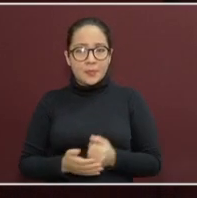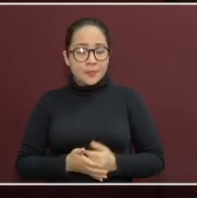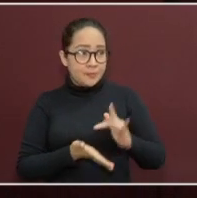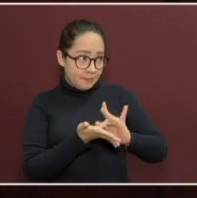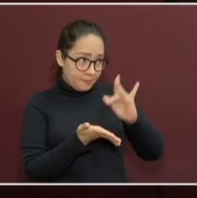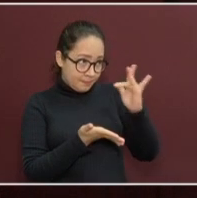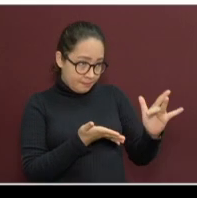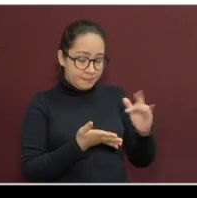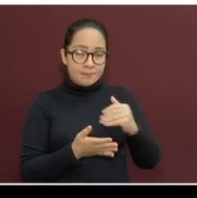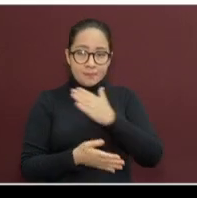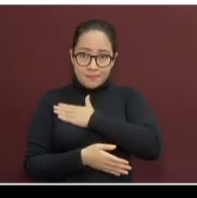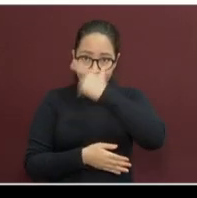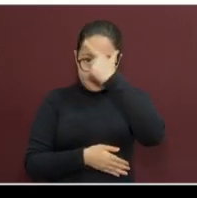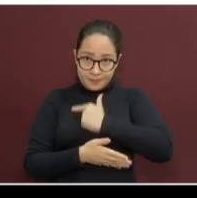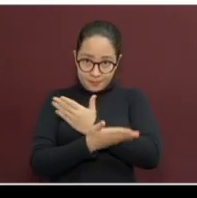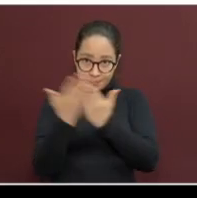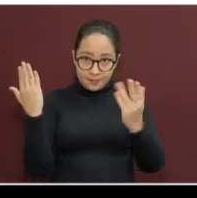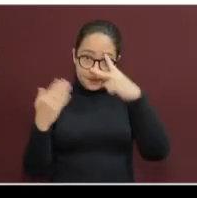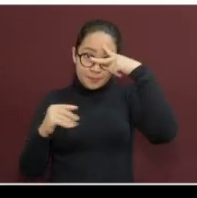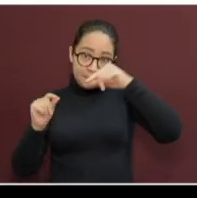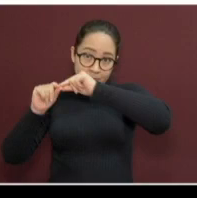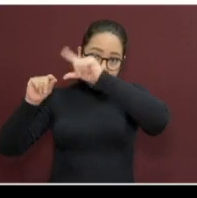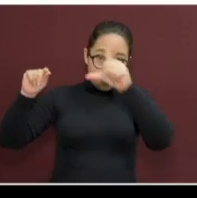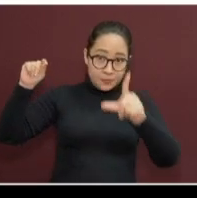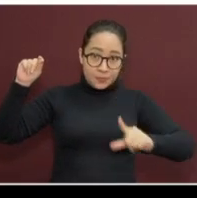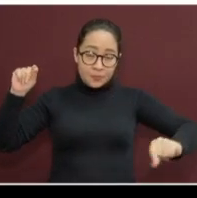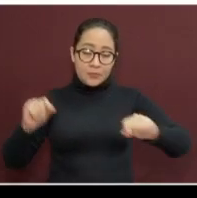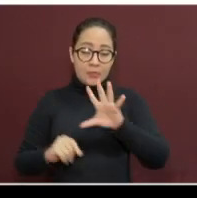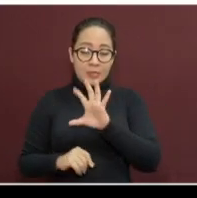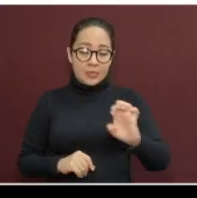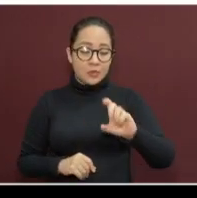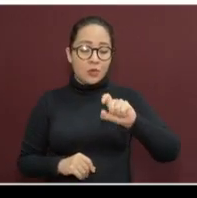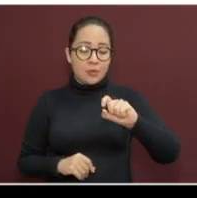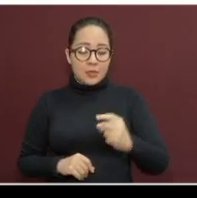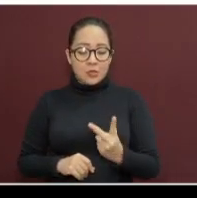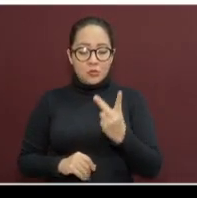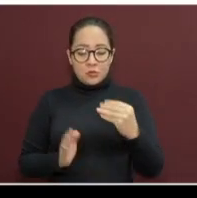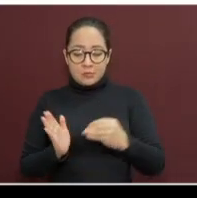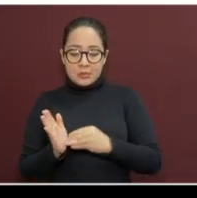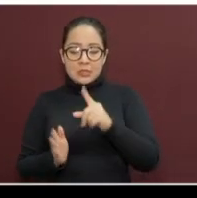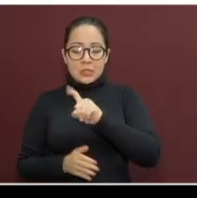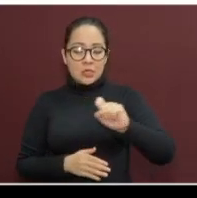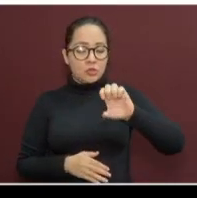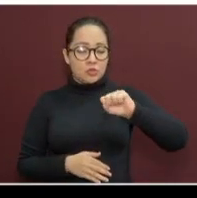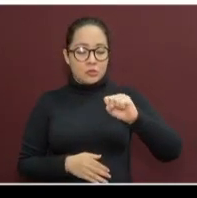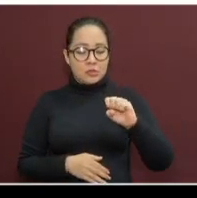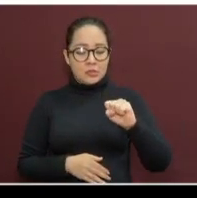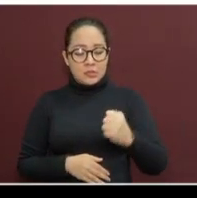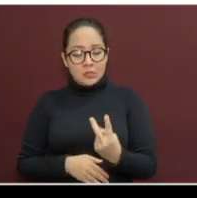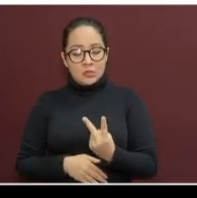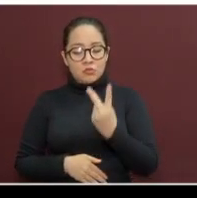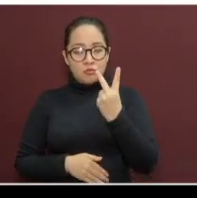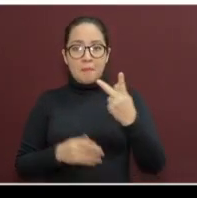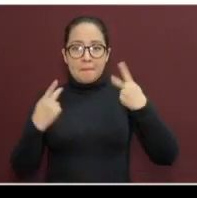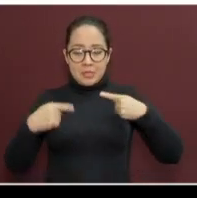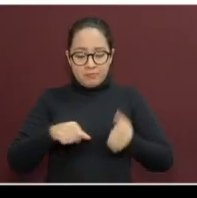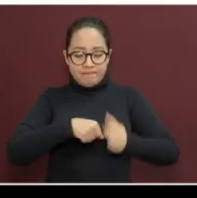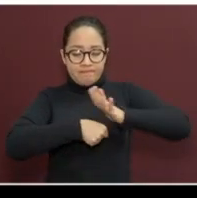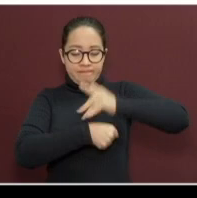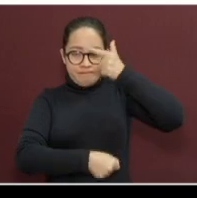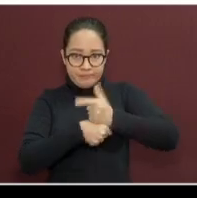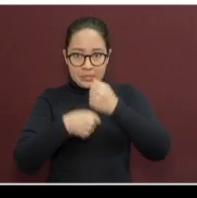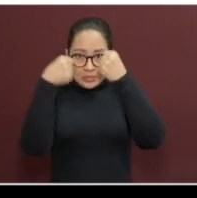noches a todos se han registrado a nivel nacional 522.000 162 casos positivos a kobe